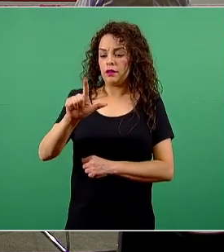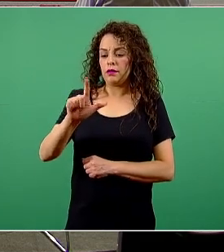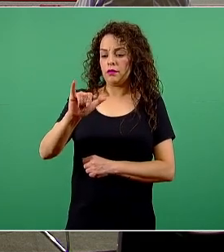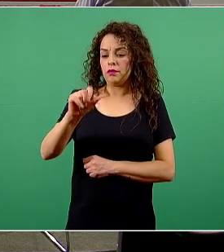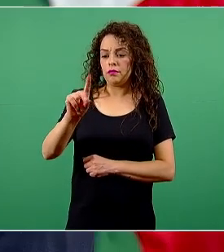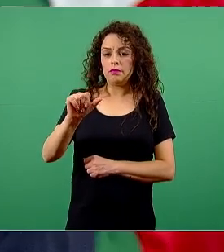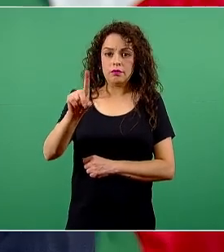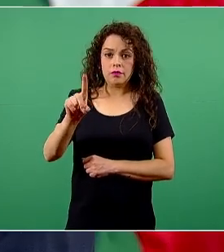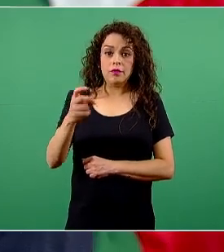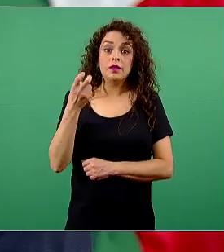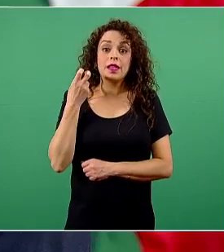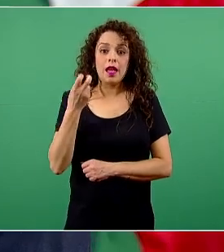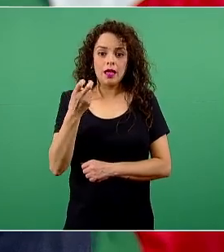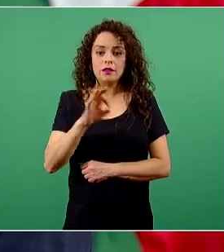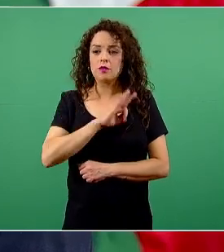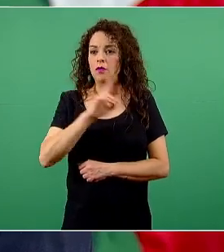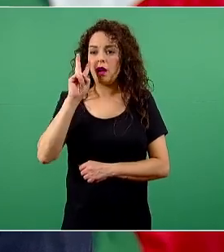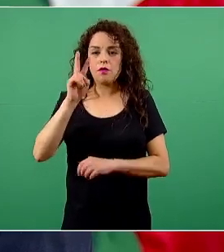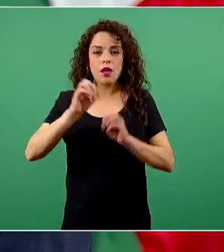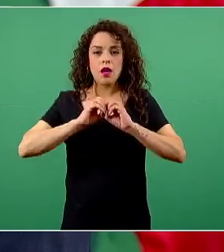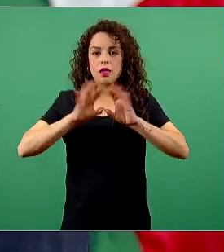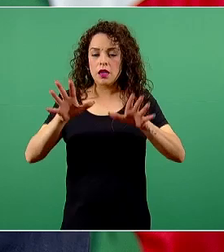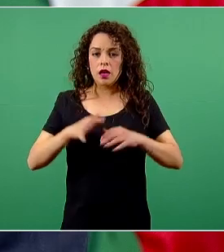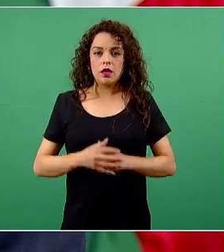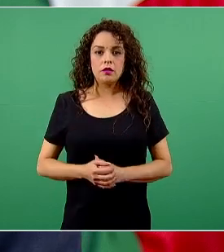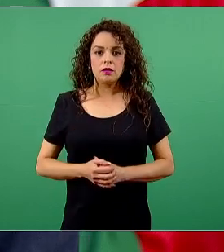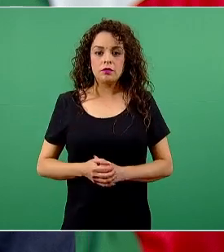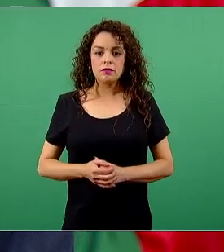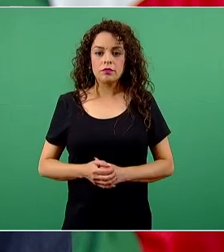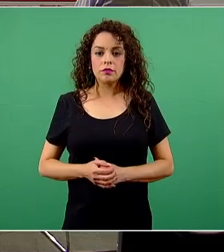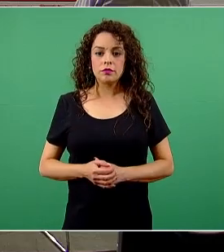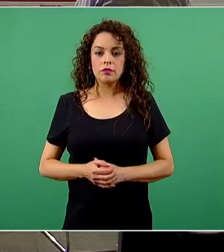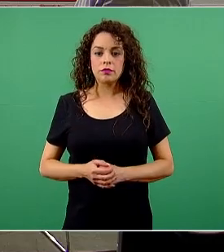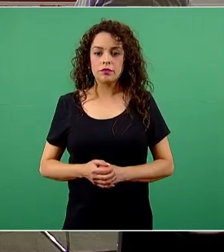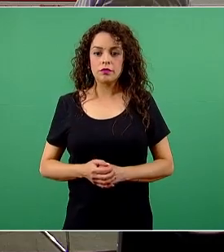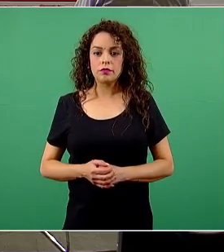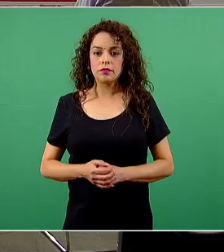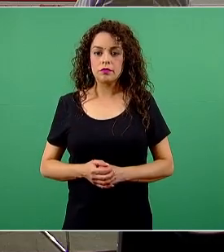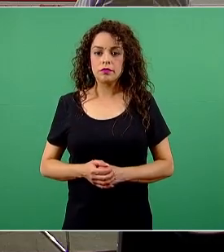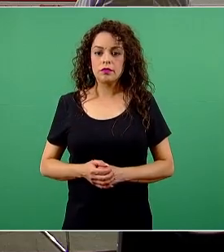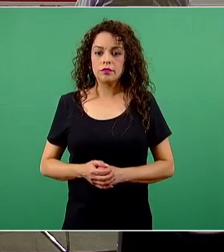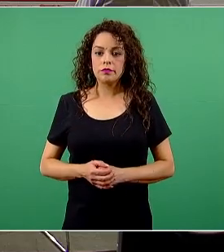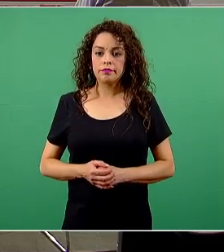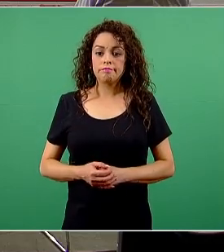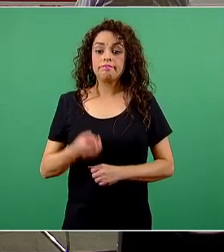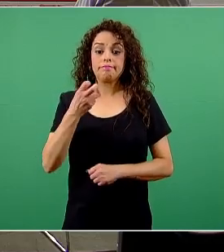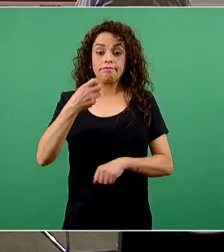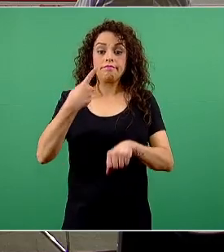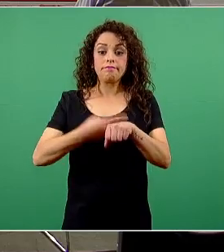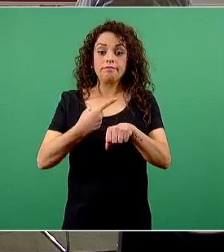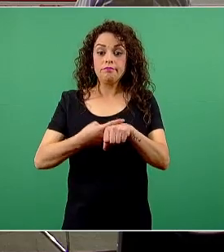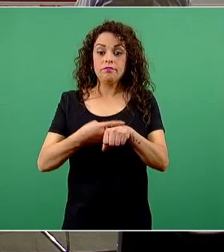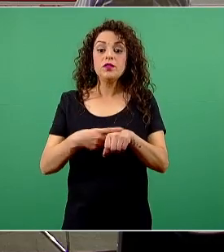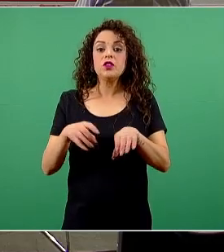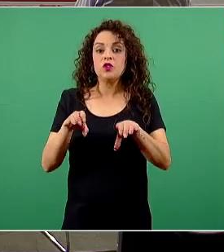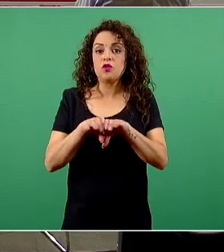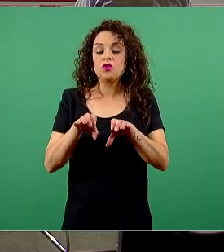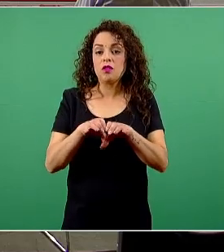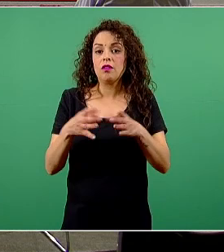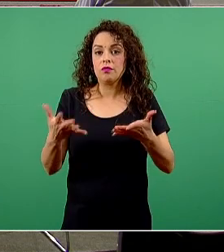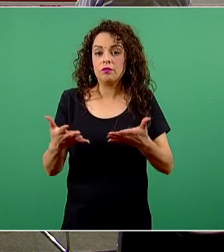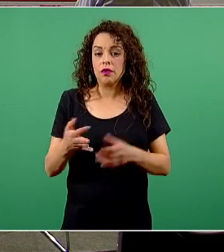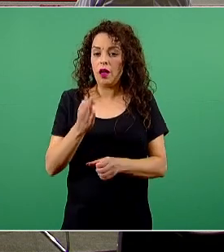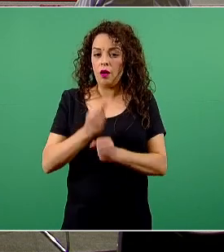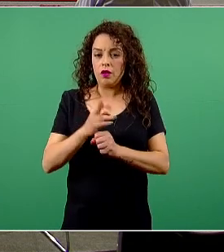Entonces, esto redimensiona también las consecuencias de la enfermedad. No